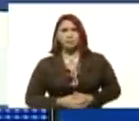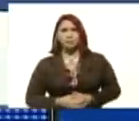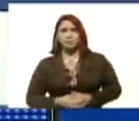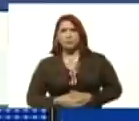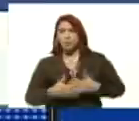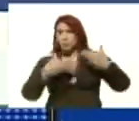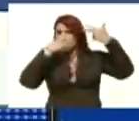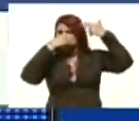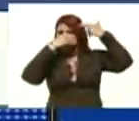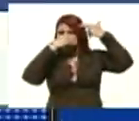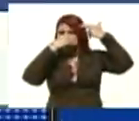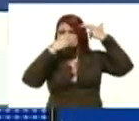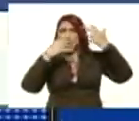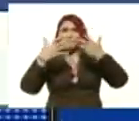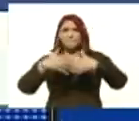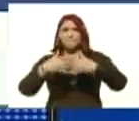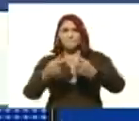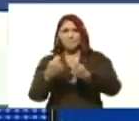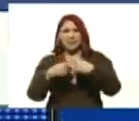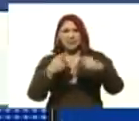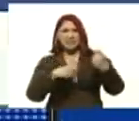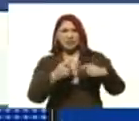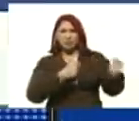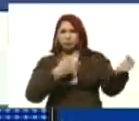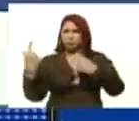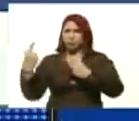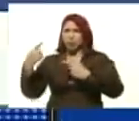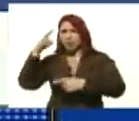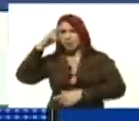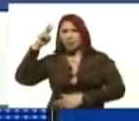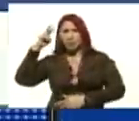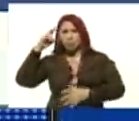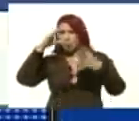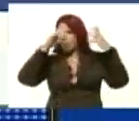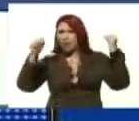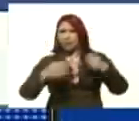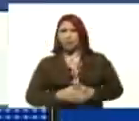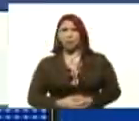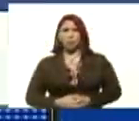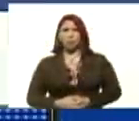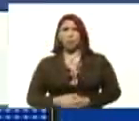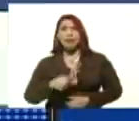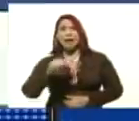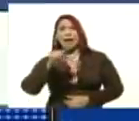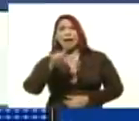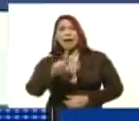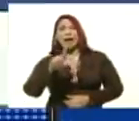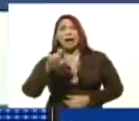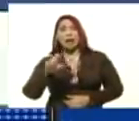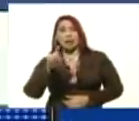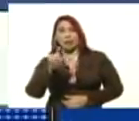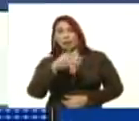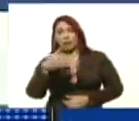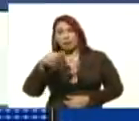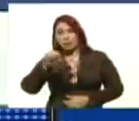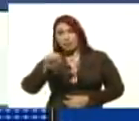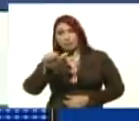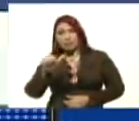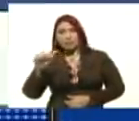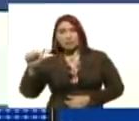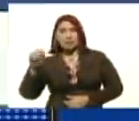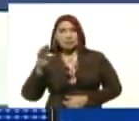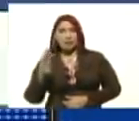Secuestraron al empresario, enviado diplomático especial del gobierno bolivariano, Alexat Morán, que era el que